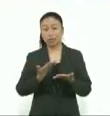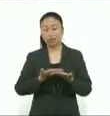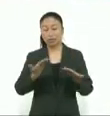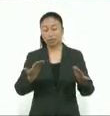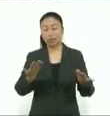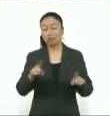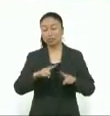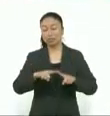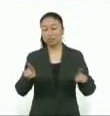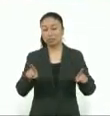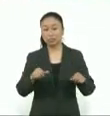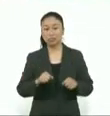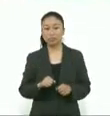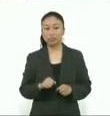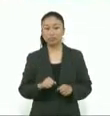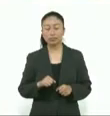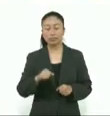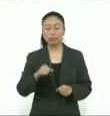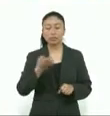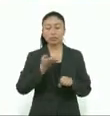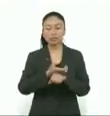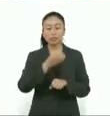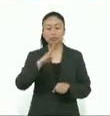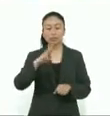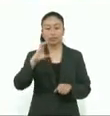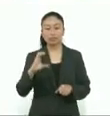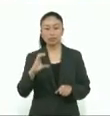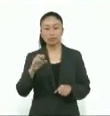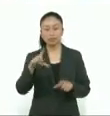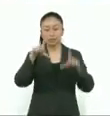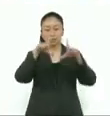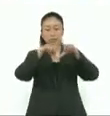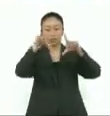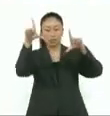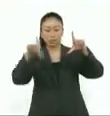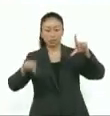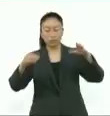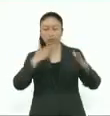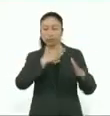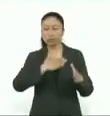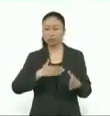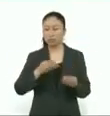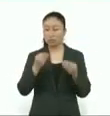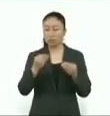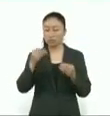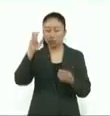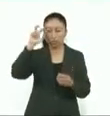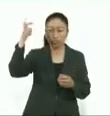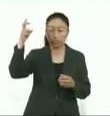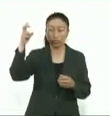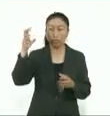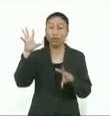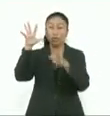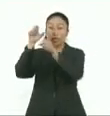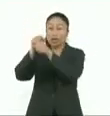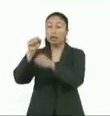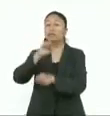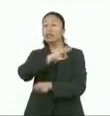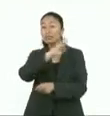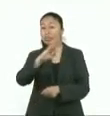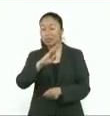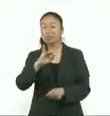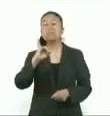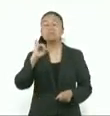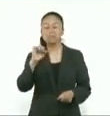decimos fuerte y claro. El México justo y democrático que millones hemos soñado es posible. Lo